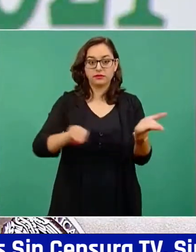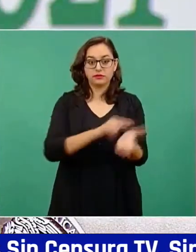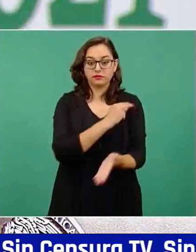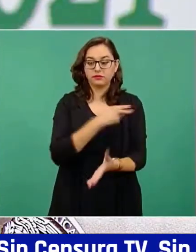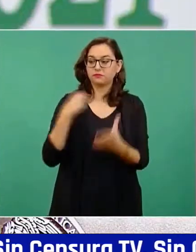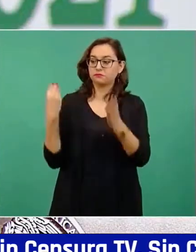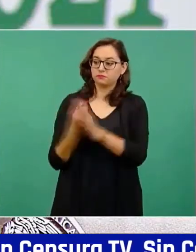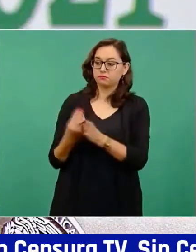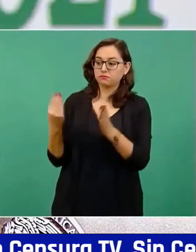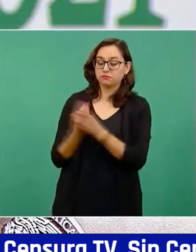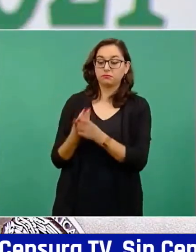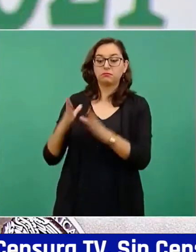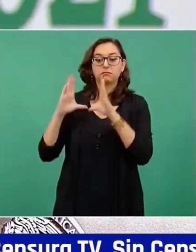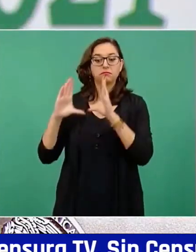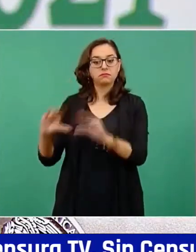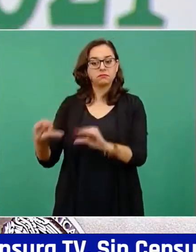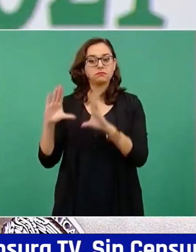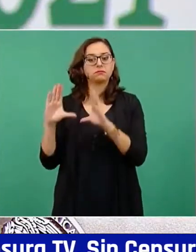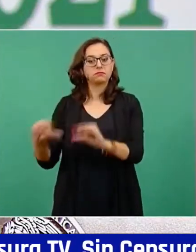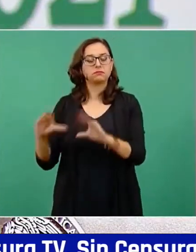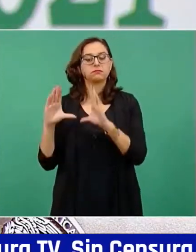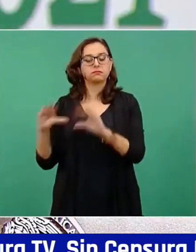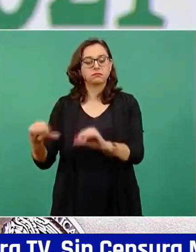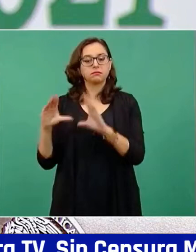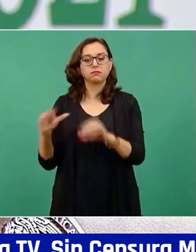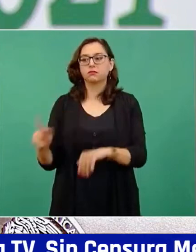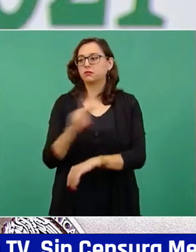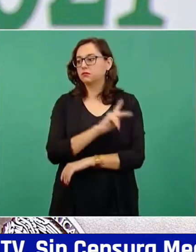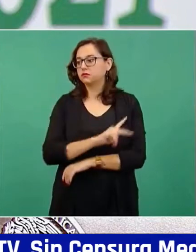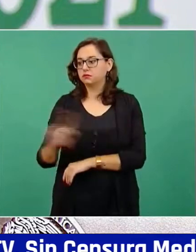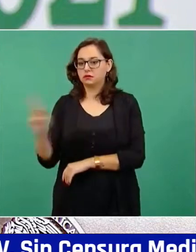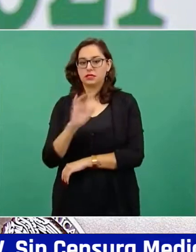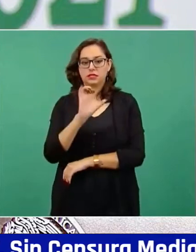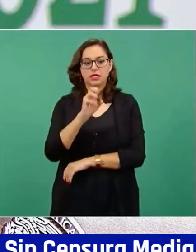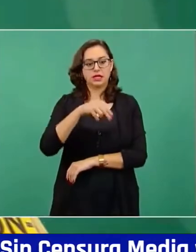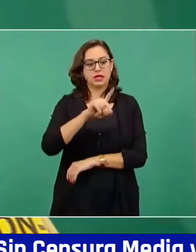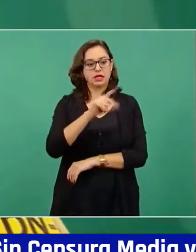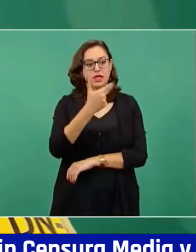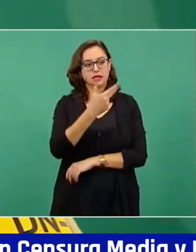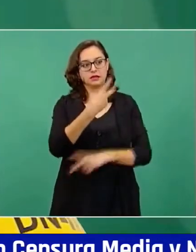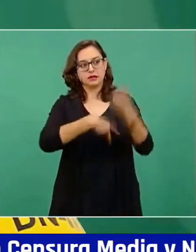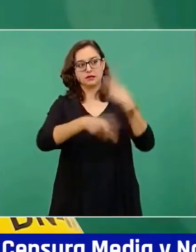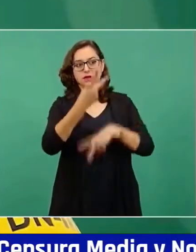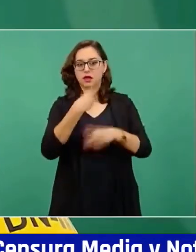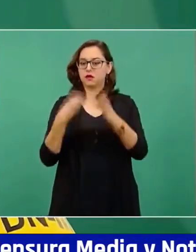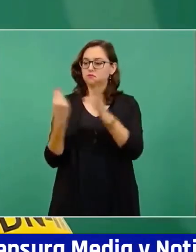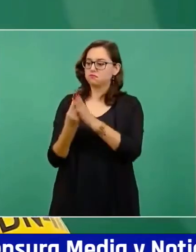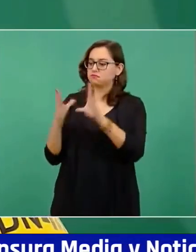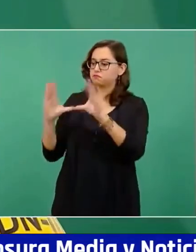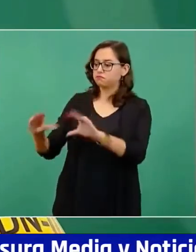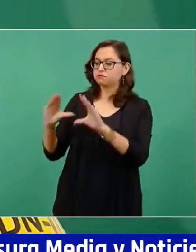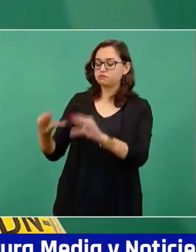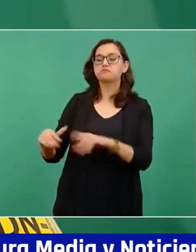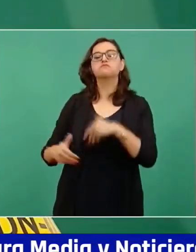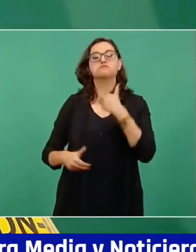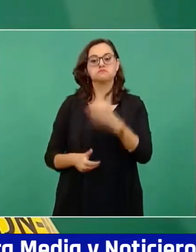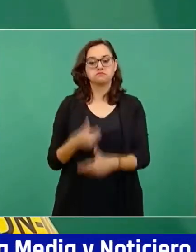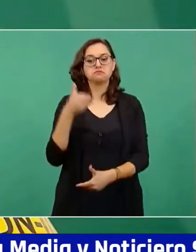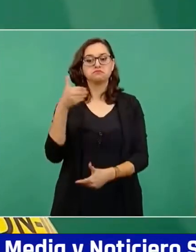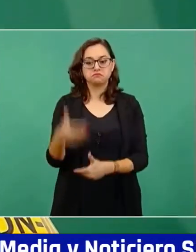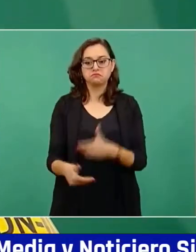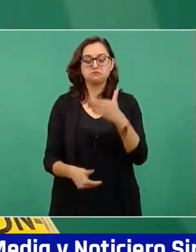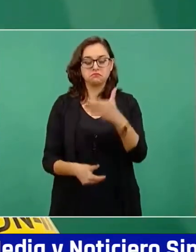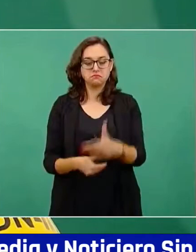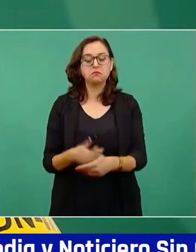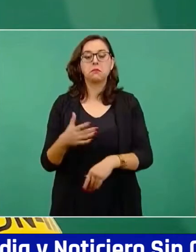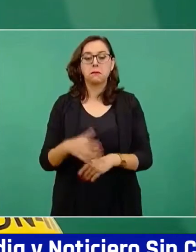las capacitaciones por parte de la Comisión Nacional de Derechos Humanos, va avanzando, se